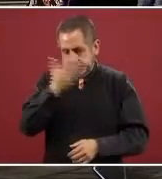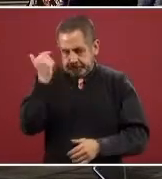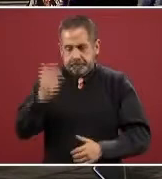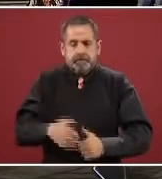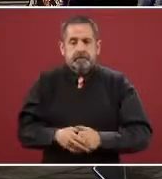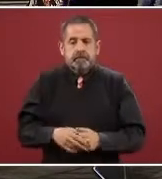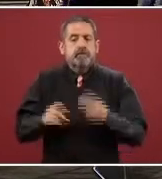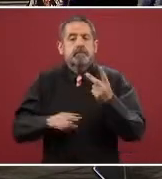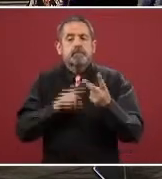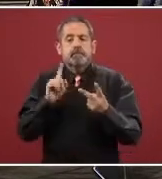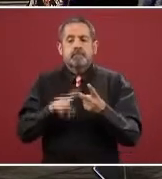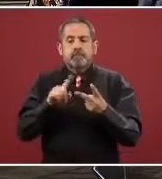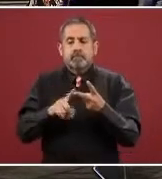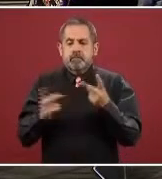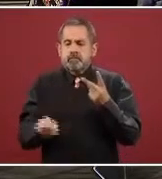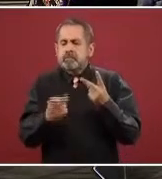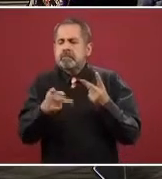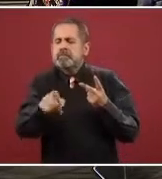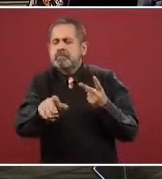La segunda pregunta.